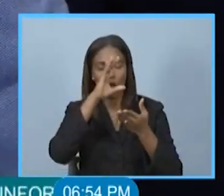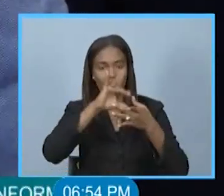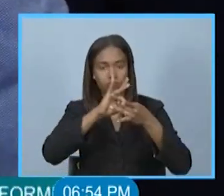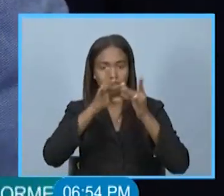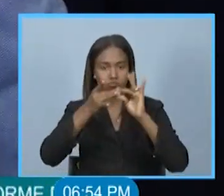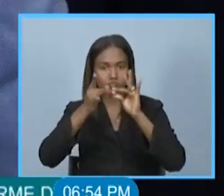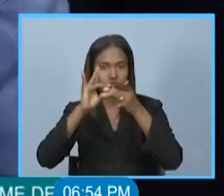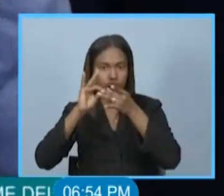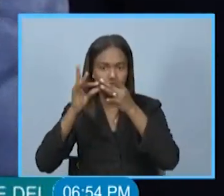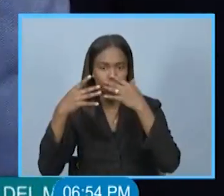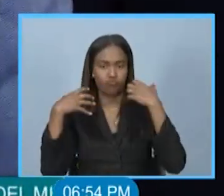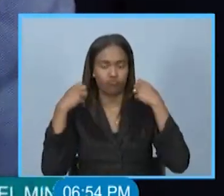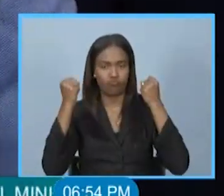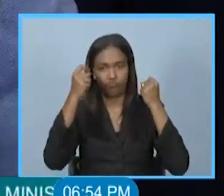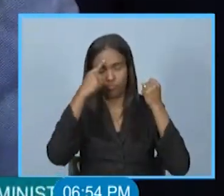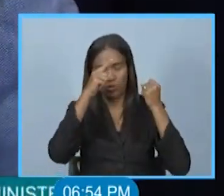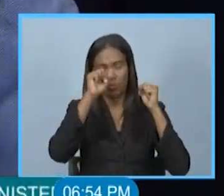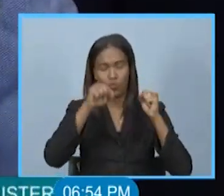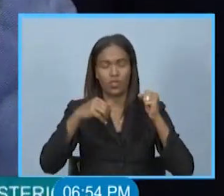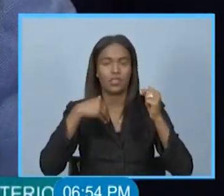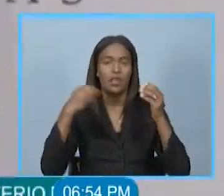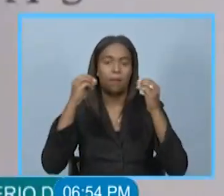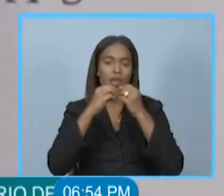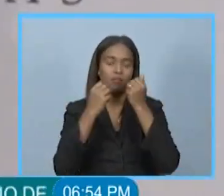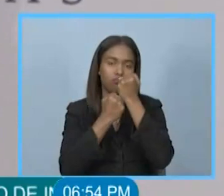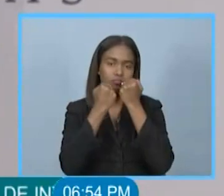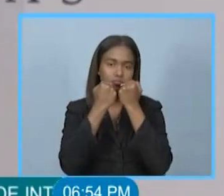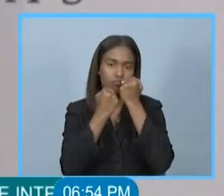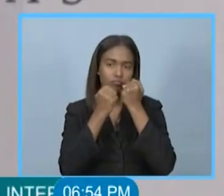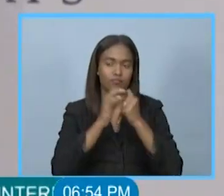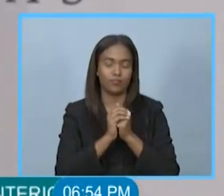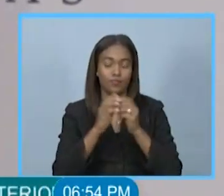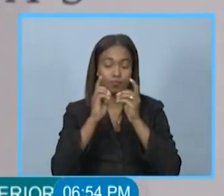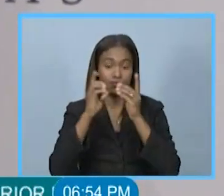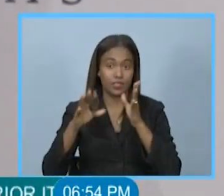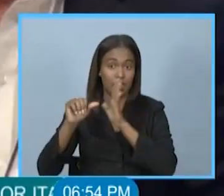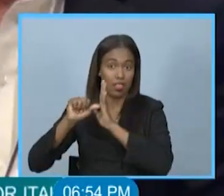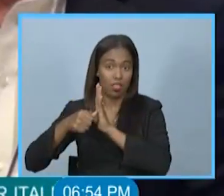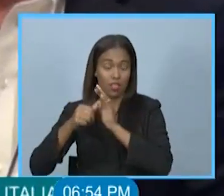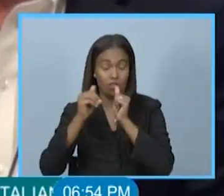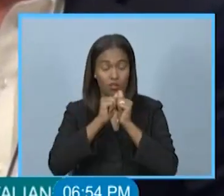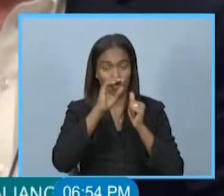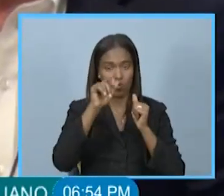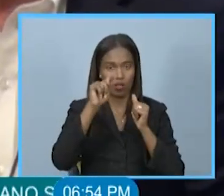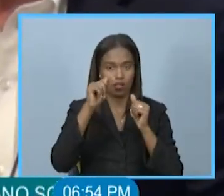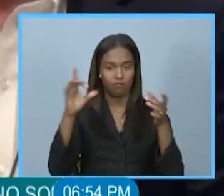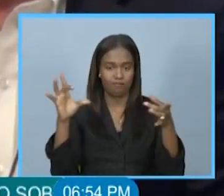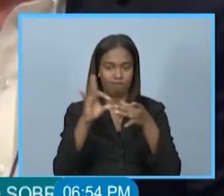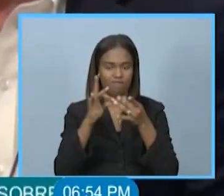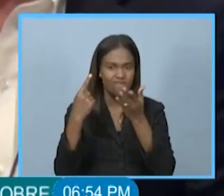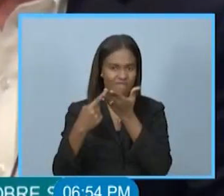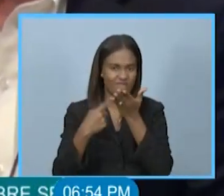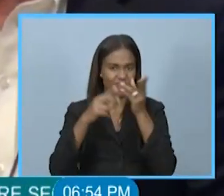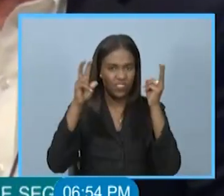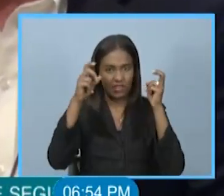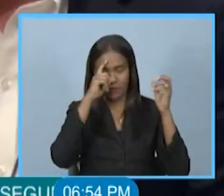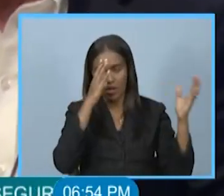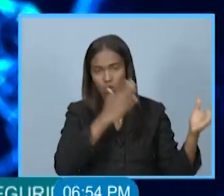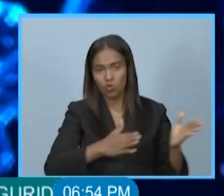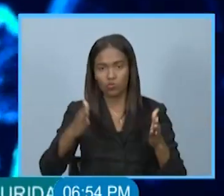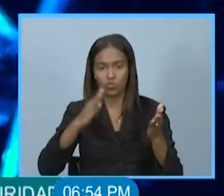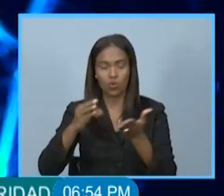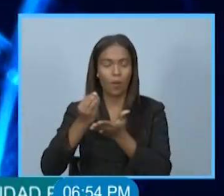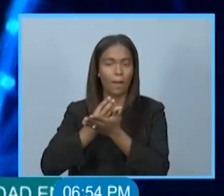lazos y tender puentes para que haya cada vez una mayor cooperación la dirección general de aduanas hablaron del tema en el marco del anuncio de un proceso de